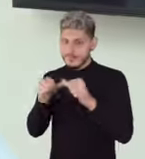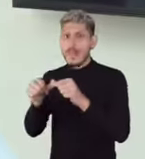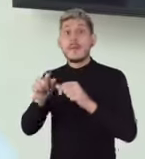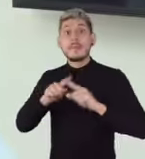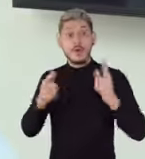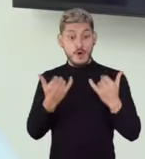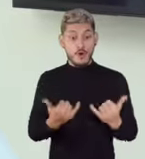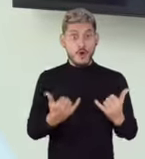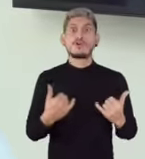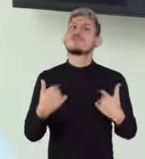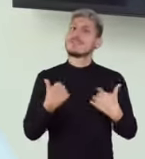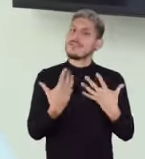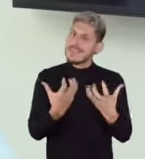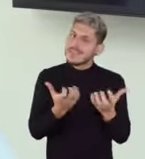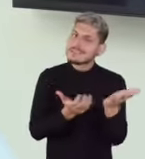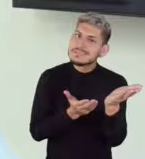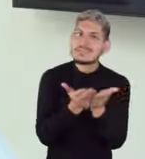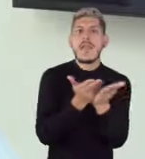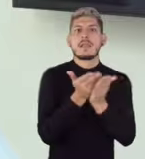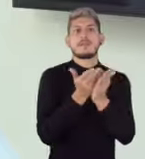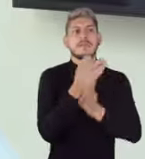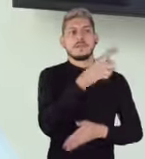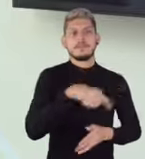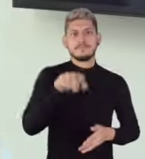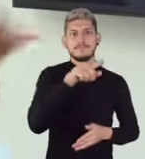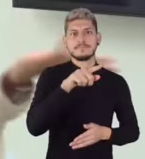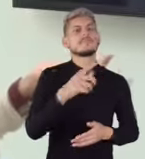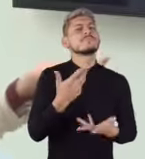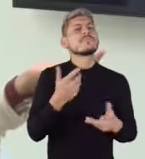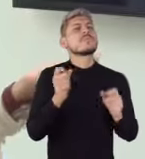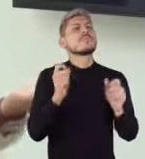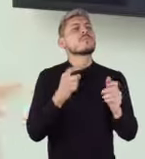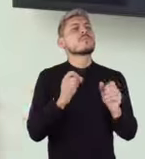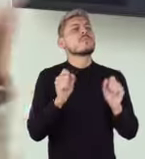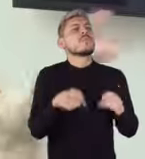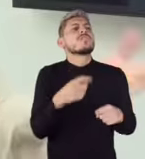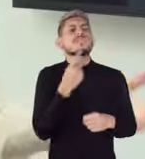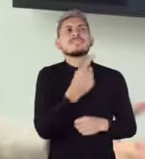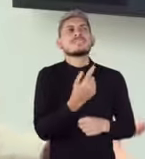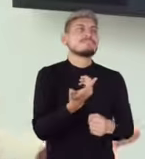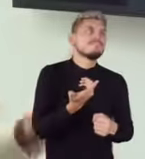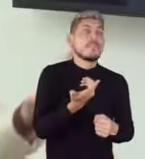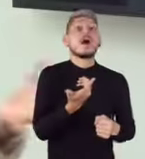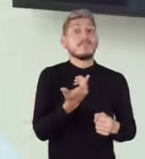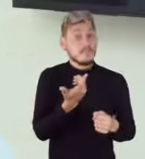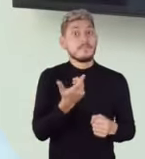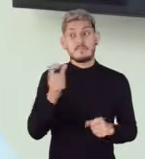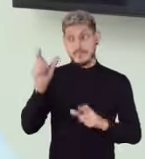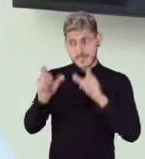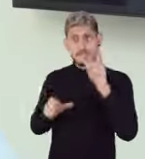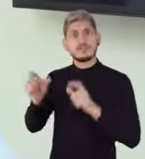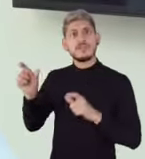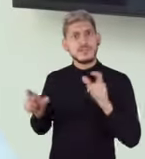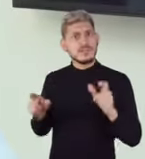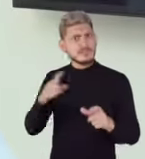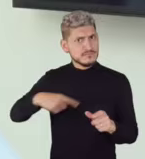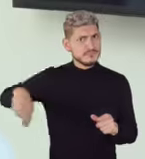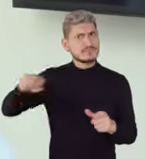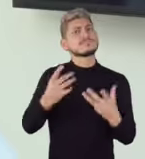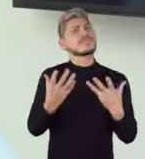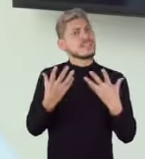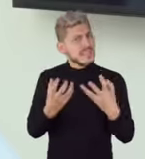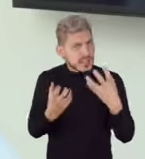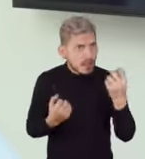a territorio, de conocer la problemática. Si tú no la vives, no puedes identificar, no la puedes defender. Exactamente. Claro. Entonces, yo